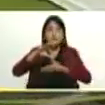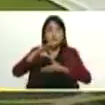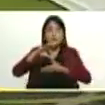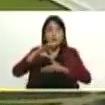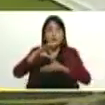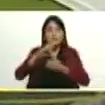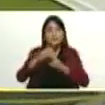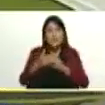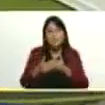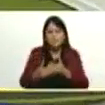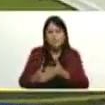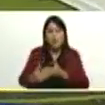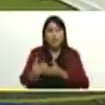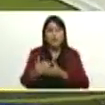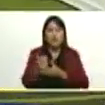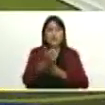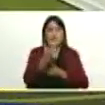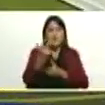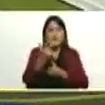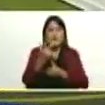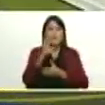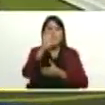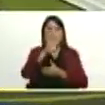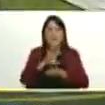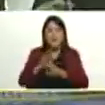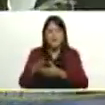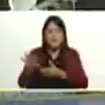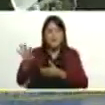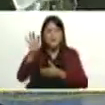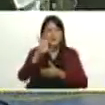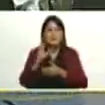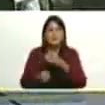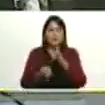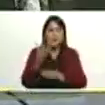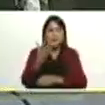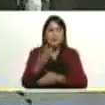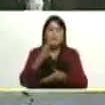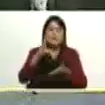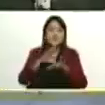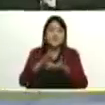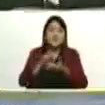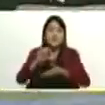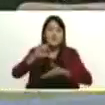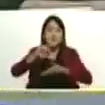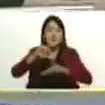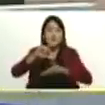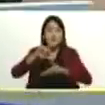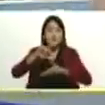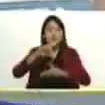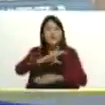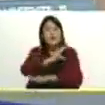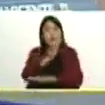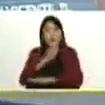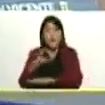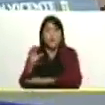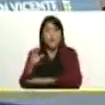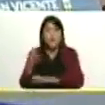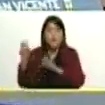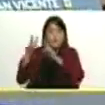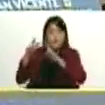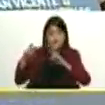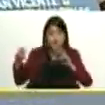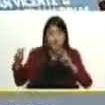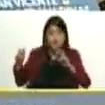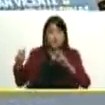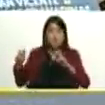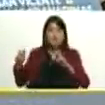con el apoyo de los 33 países, fundemos un centro latinoamericano y caribeño de investigaciones